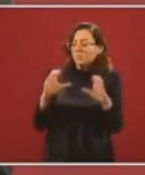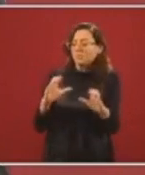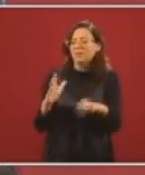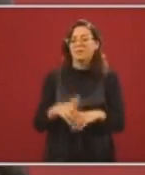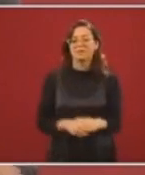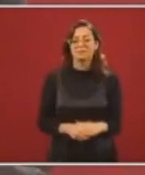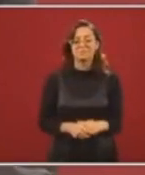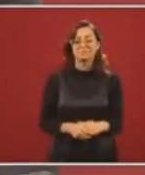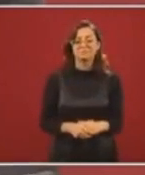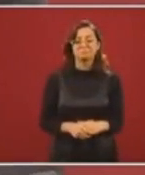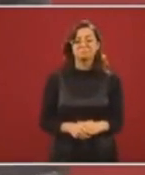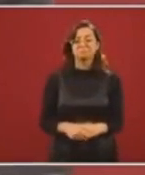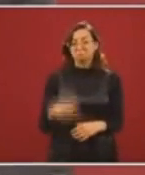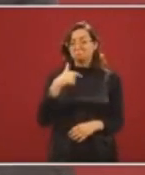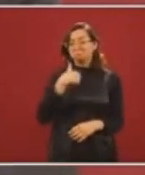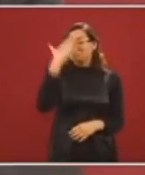y estoy seguro